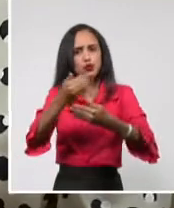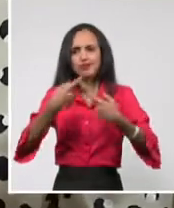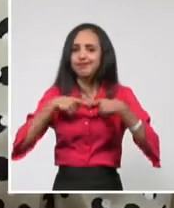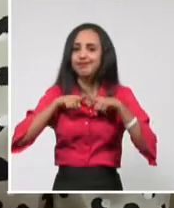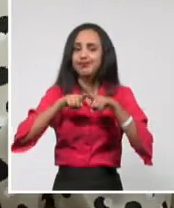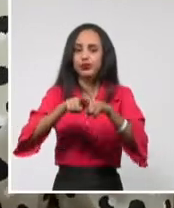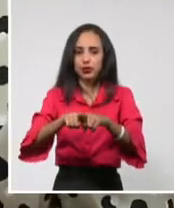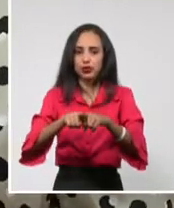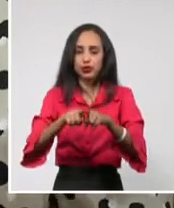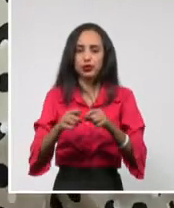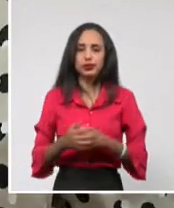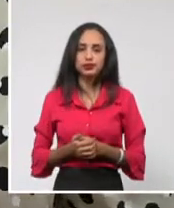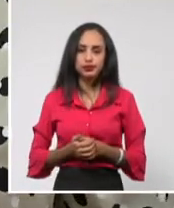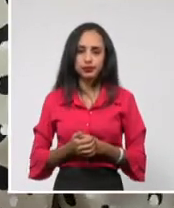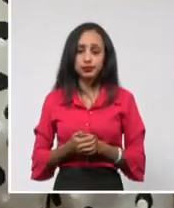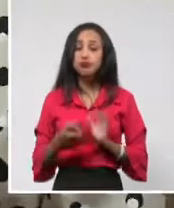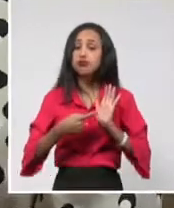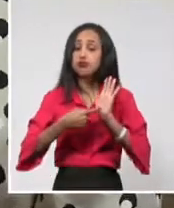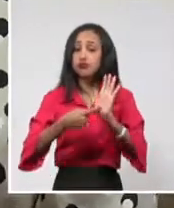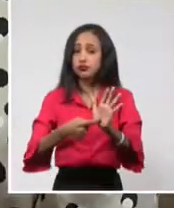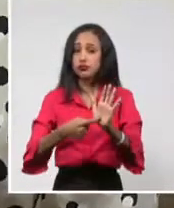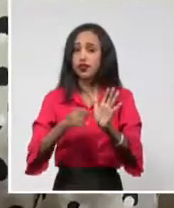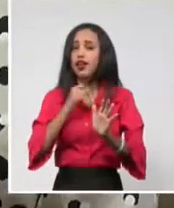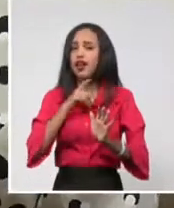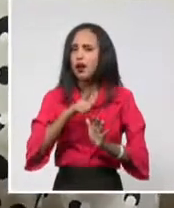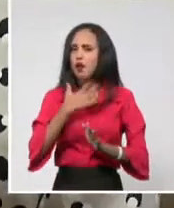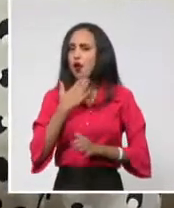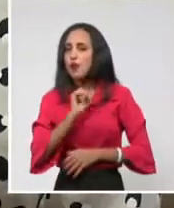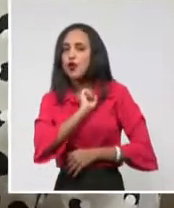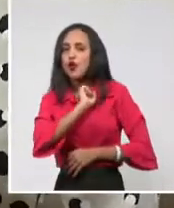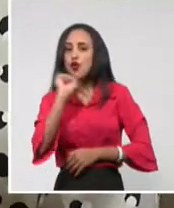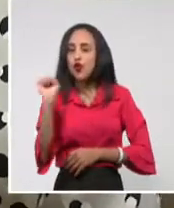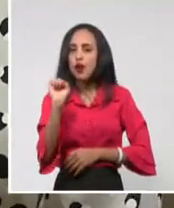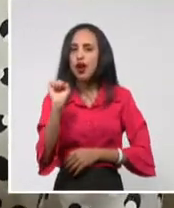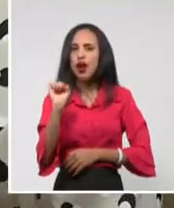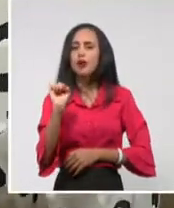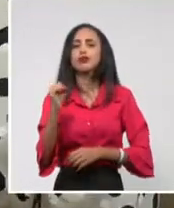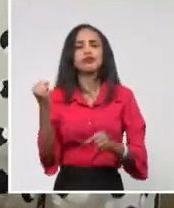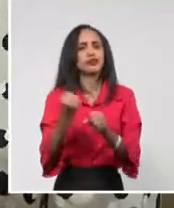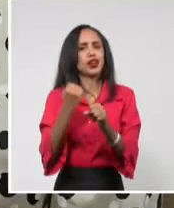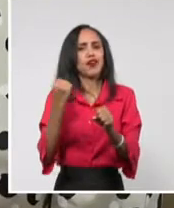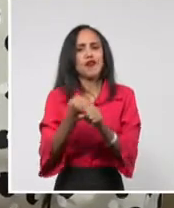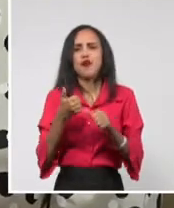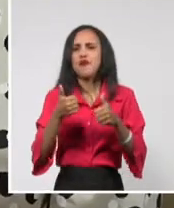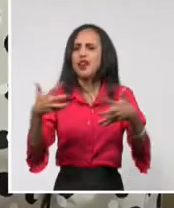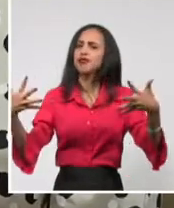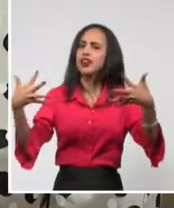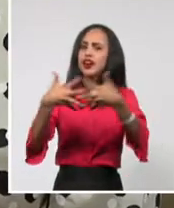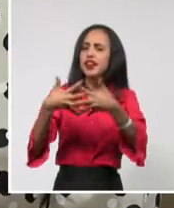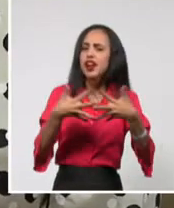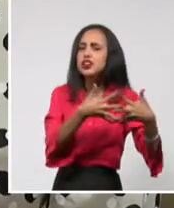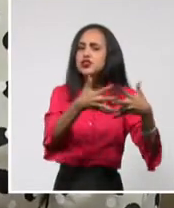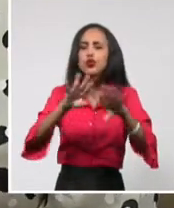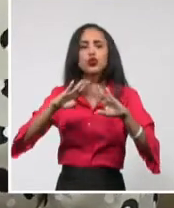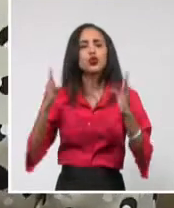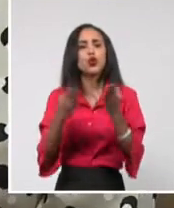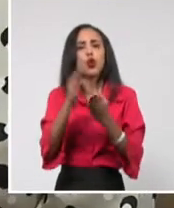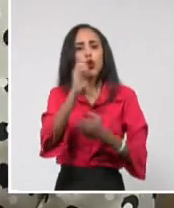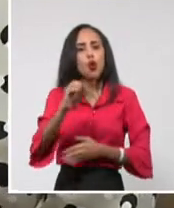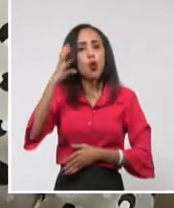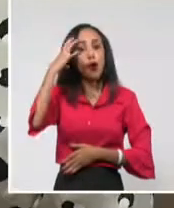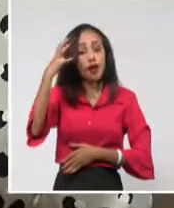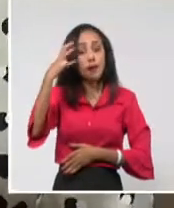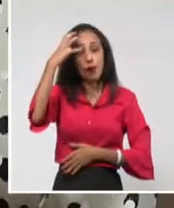Es, a mi juicio, un ejemplo de lo que se logra cuando existe coherencia entre todos los organismos del Estado implicados en